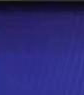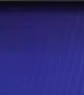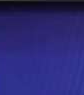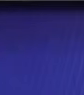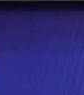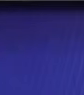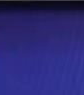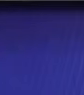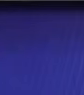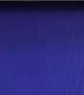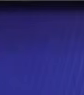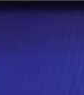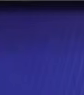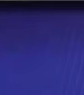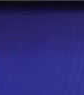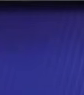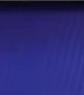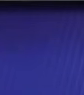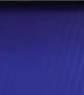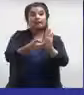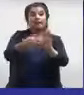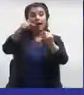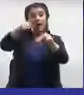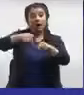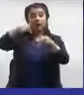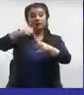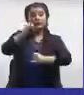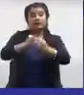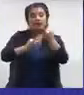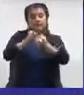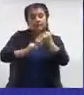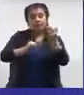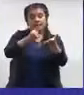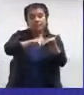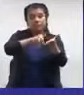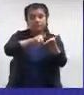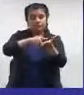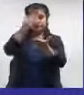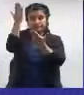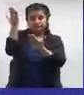Señores representantes, en este momento se cierra la votación.